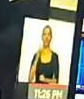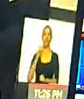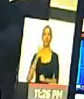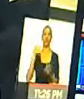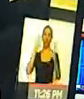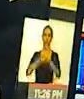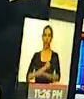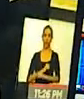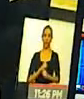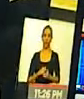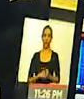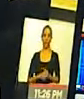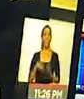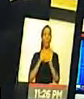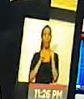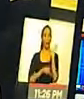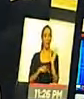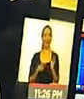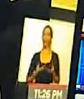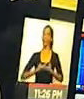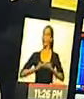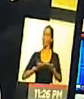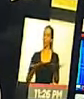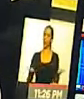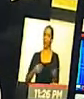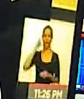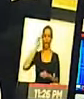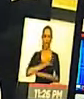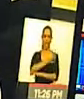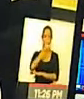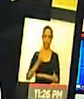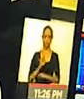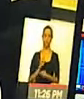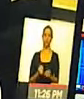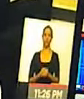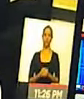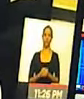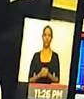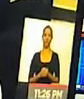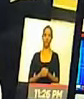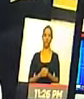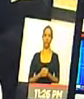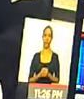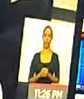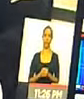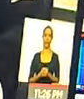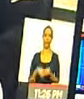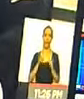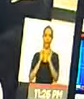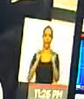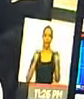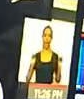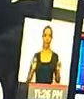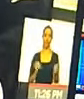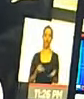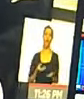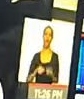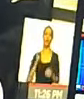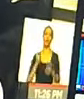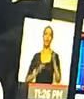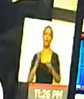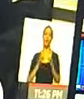11:25 de la noche, este programa ha dado para todo el día de hoy. A propósito de las denuncias ante la Corte Penal